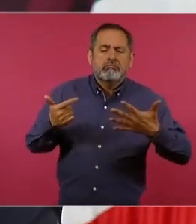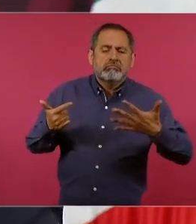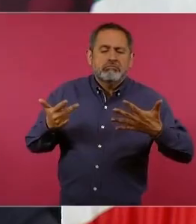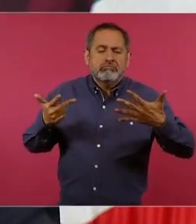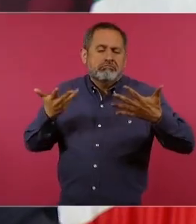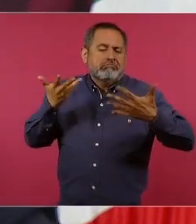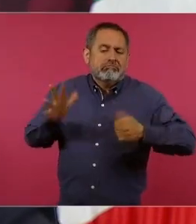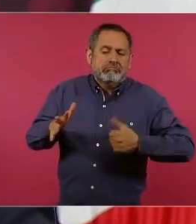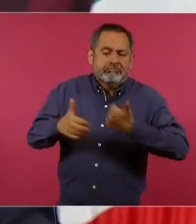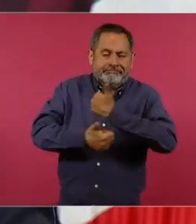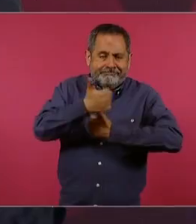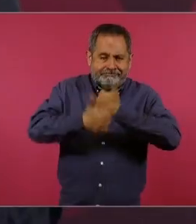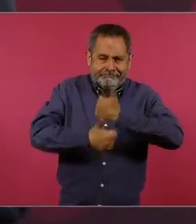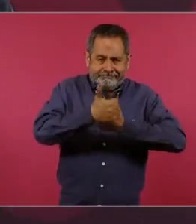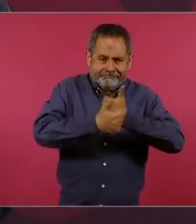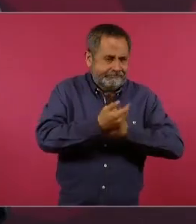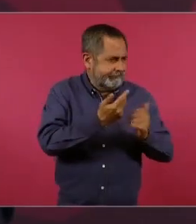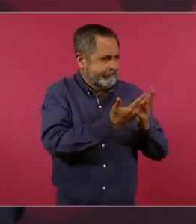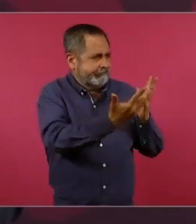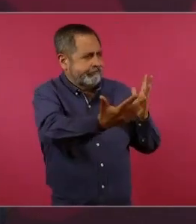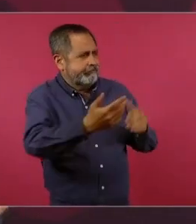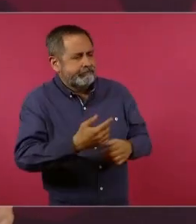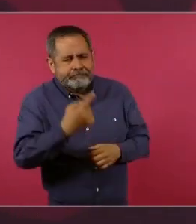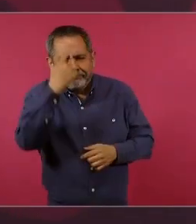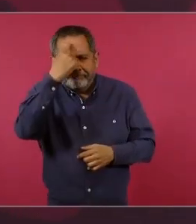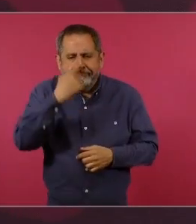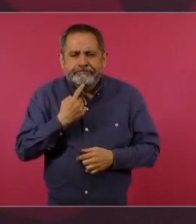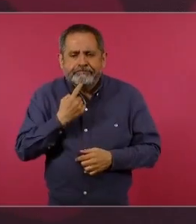6, 8, 10. A ver, quiero saber